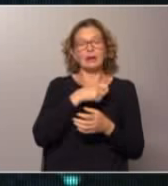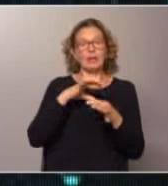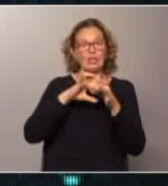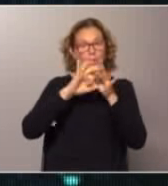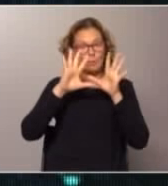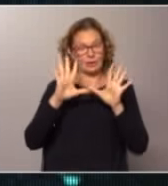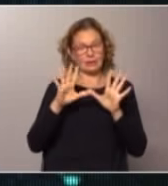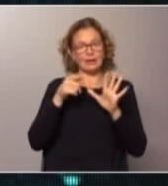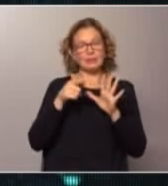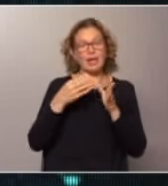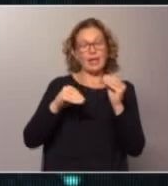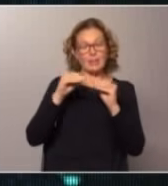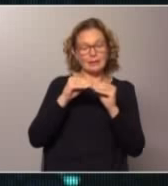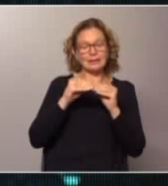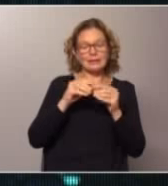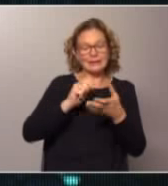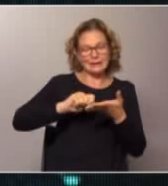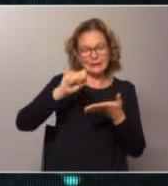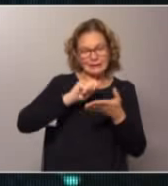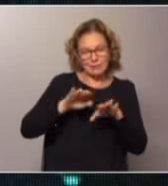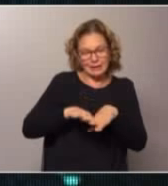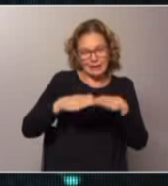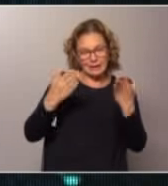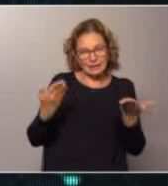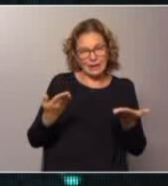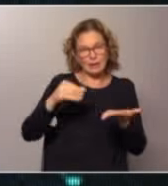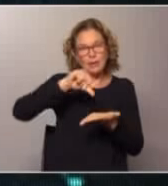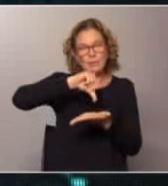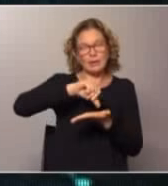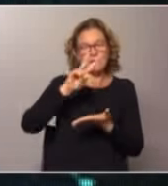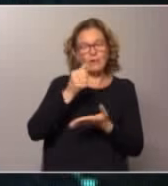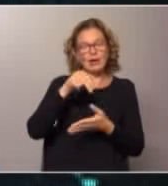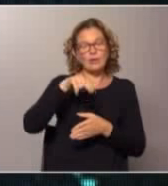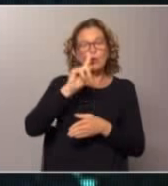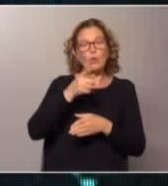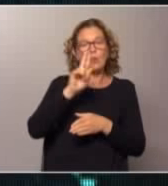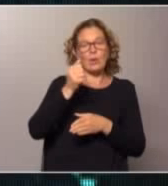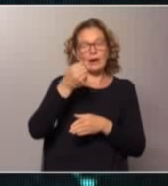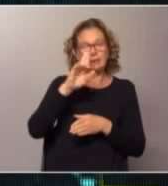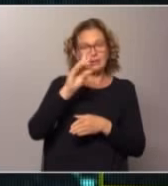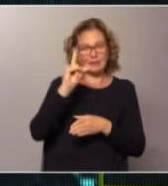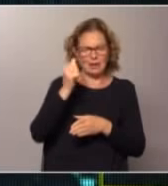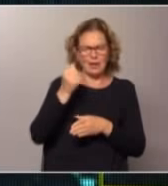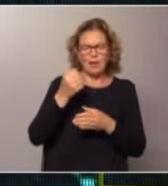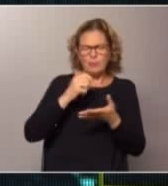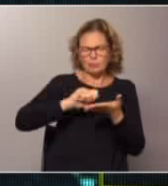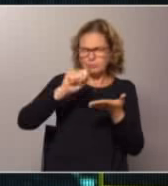además de columnista de diarios como el país de vanguardia y autor de una extensa